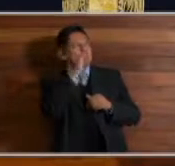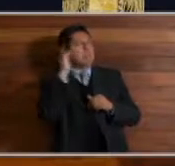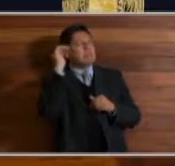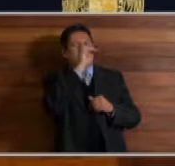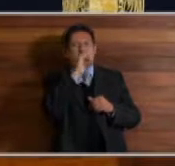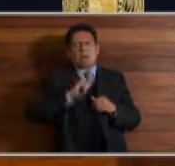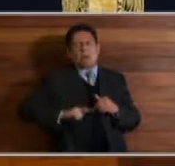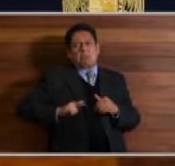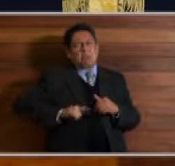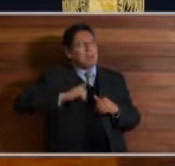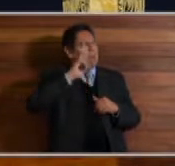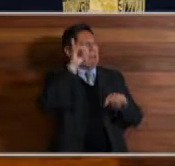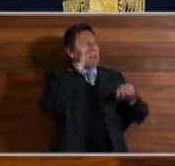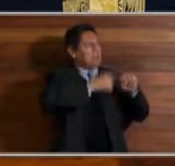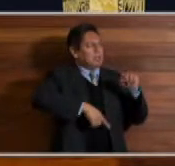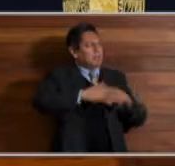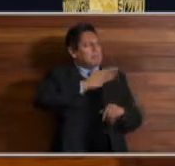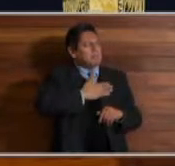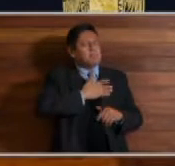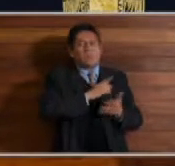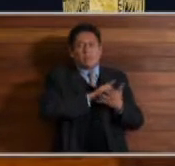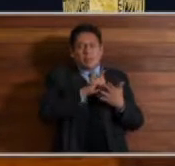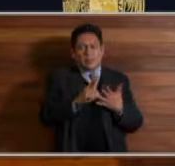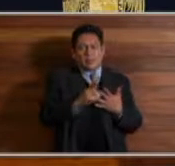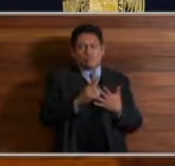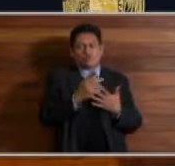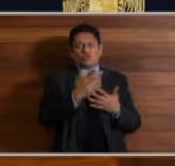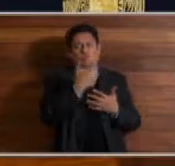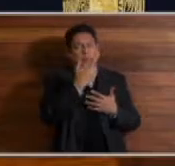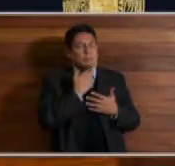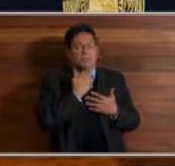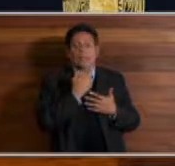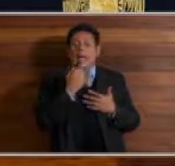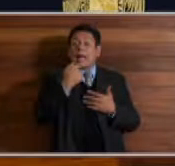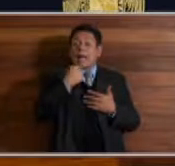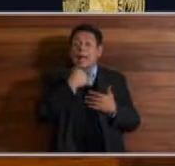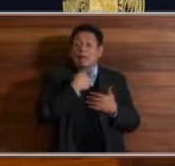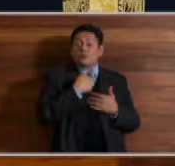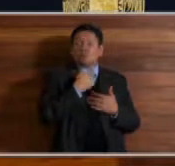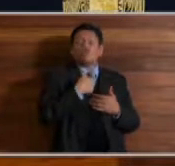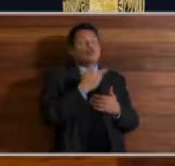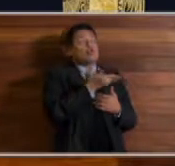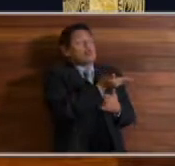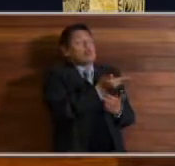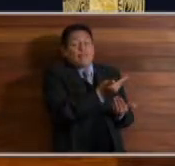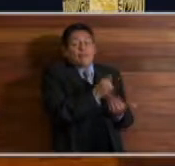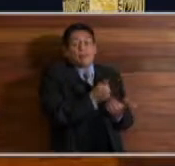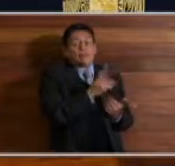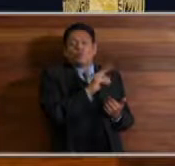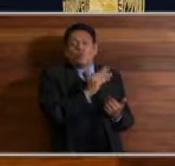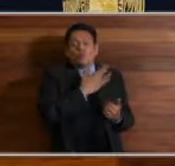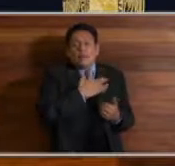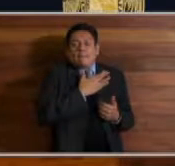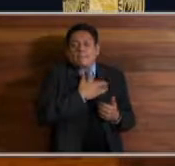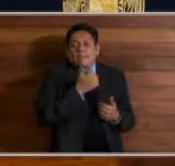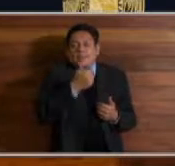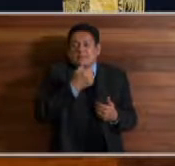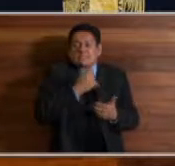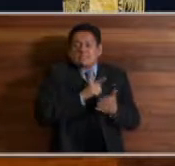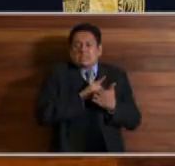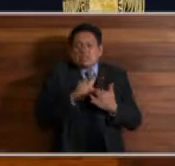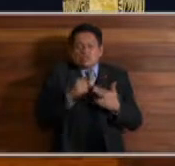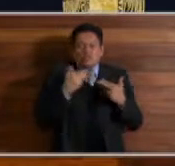yo declaro. Yo no voy a pedir este derecho a nadie. No hay autoridad que va